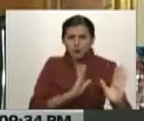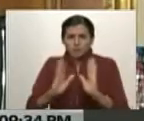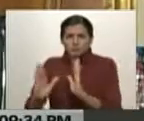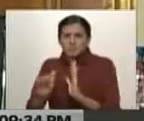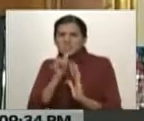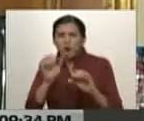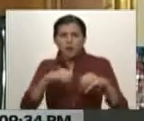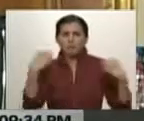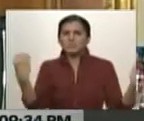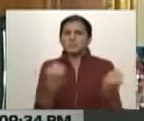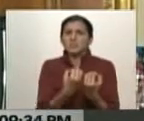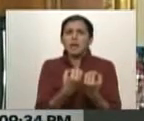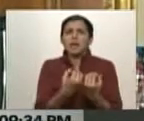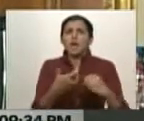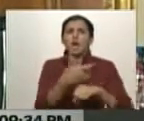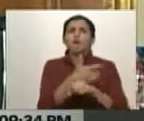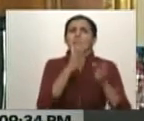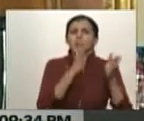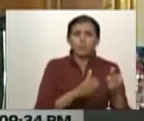oficina de un gobernador